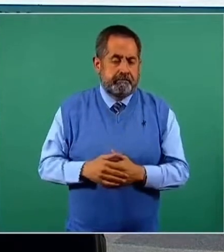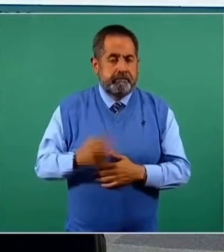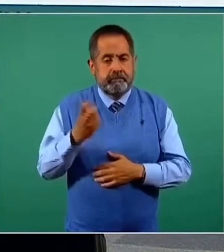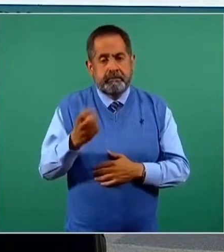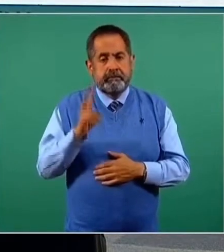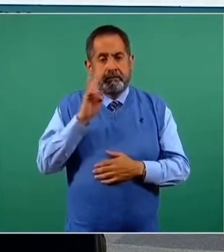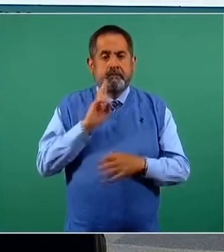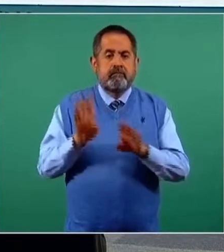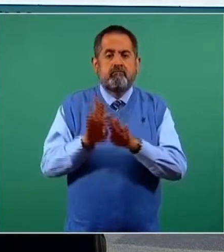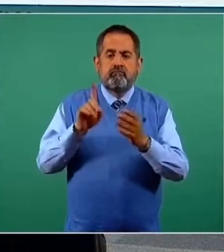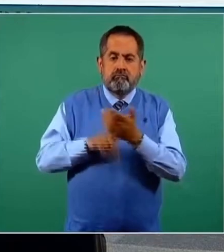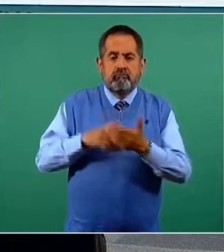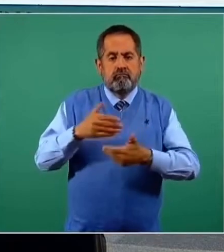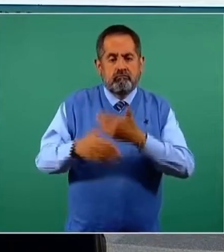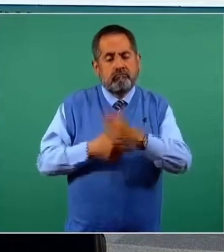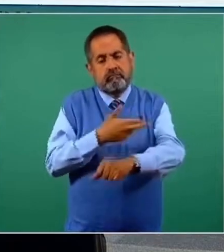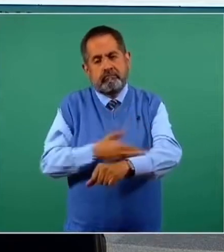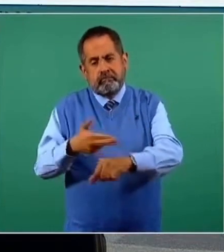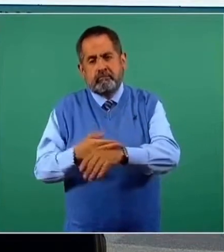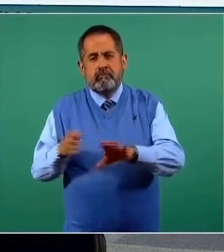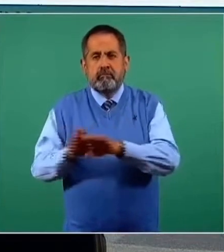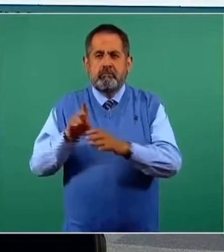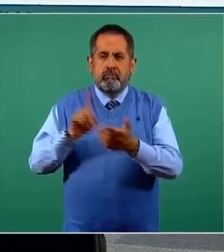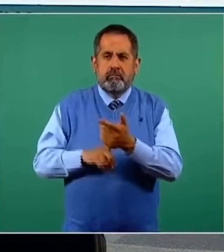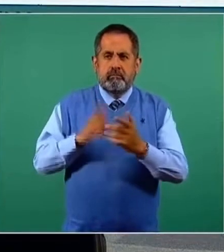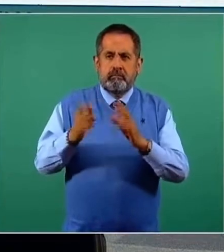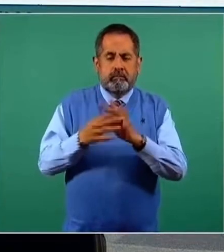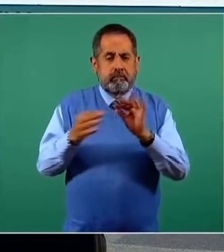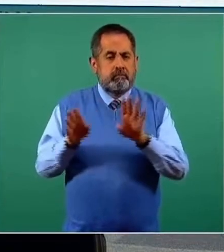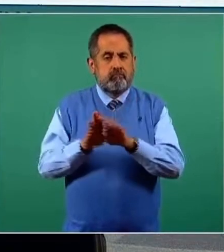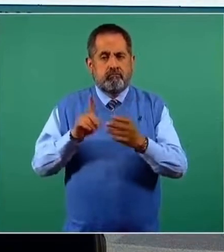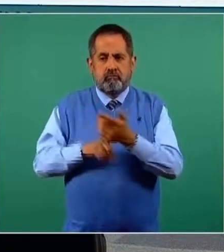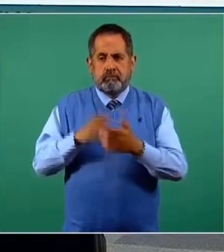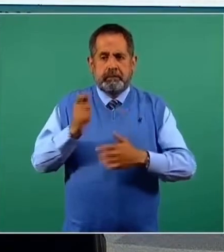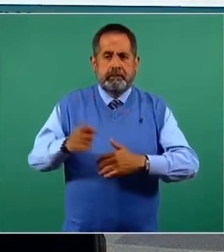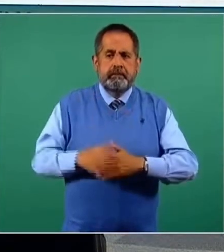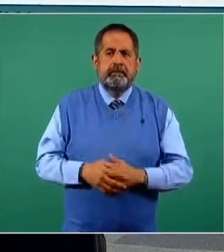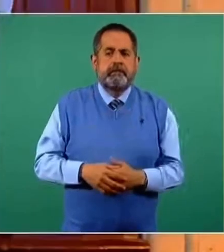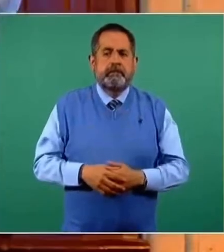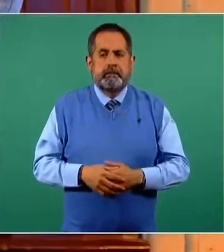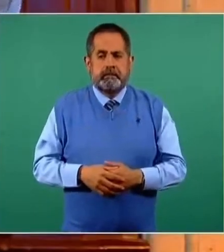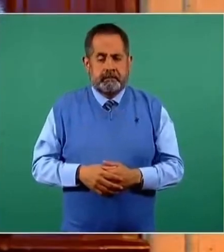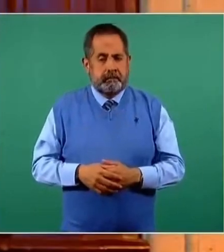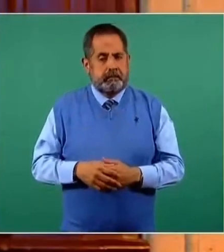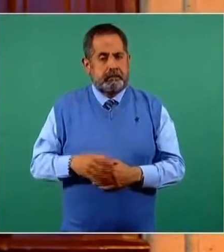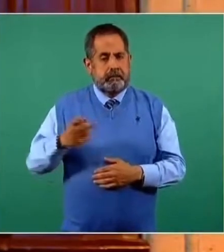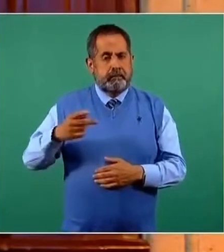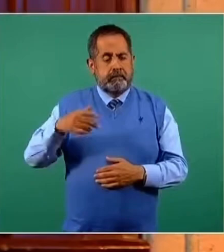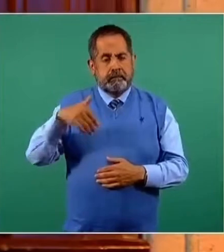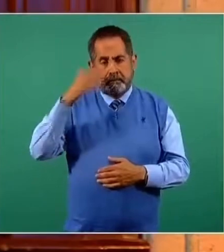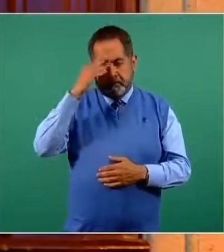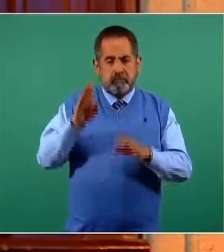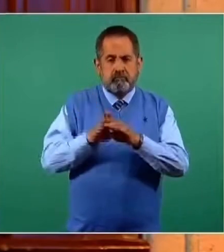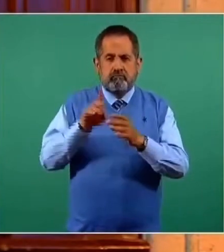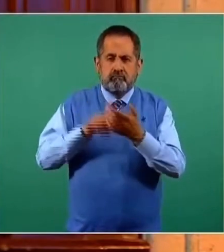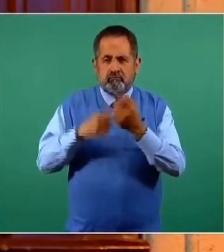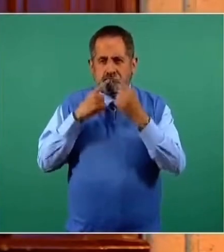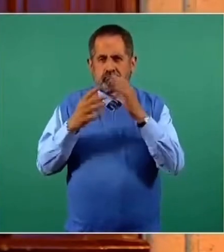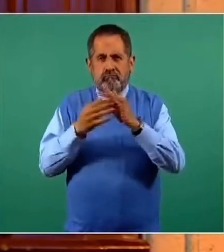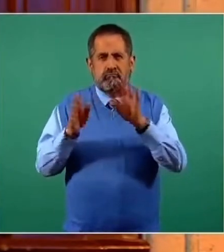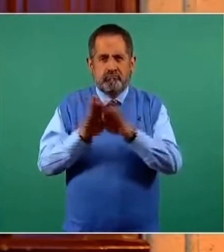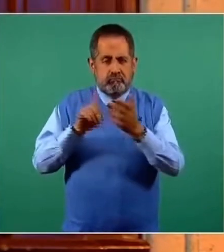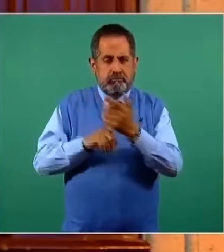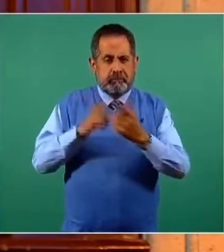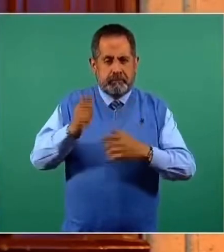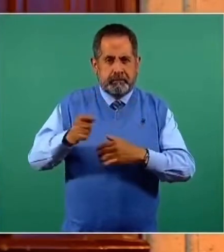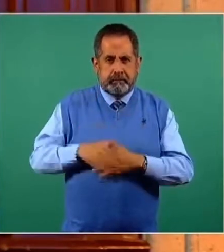pendiente de cómo continúa evolucionando esta curva epidémica. Lo que sí se mantiene es un indicador que ha estado muy